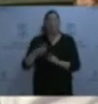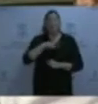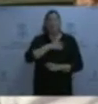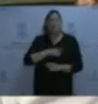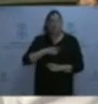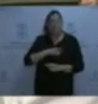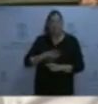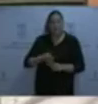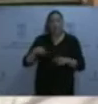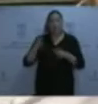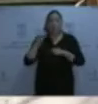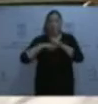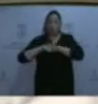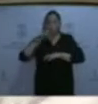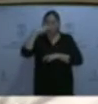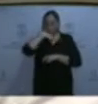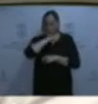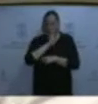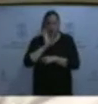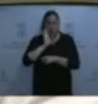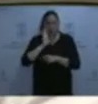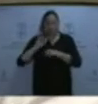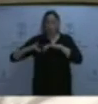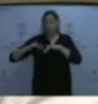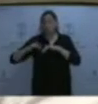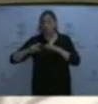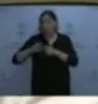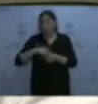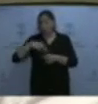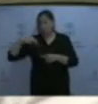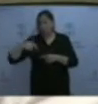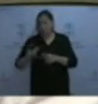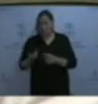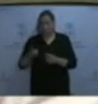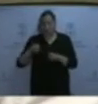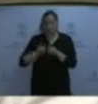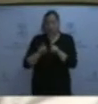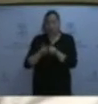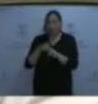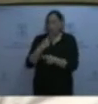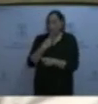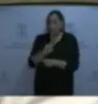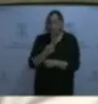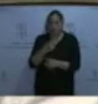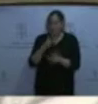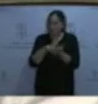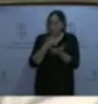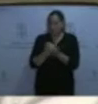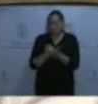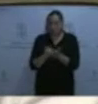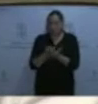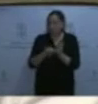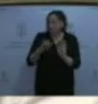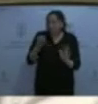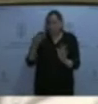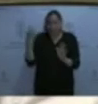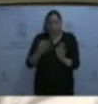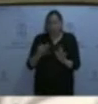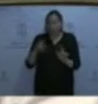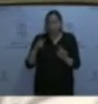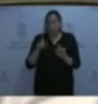por la Escuela Pública han dejado clara su más férrea oposición a la misma, exigiendo que dichas pruebas no se realizaran. Incluso otras